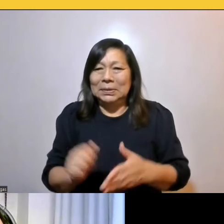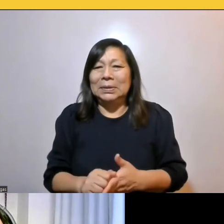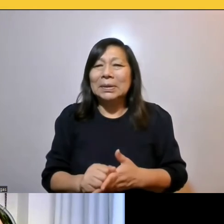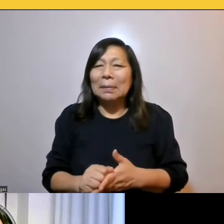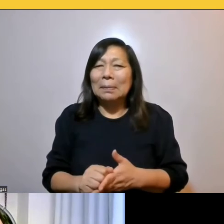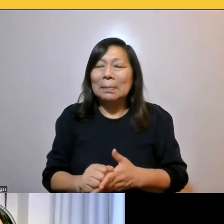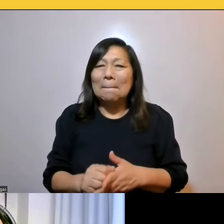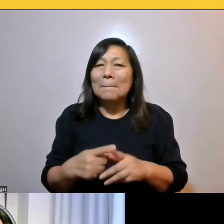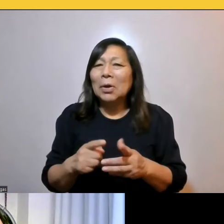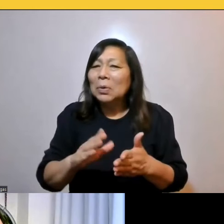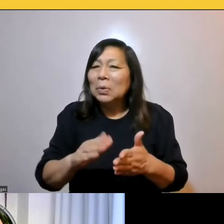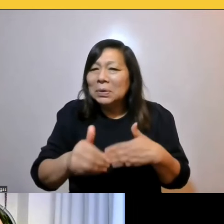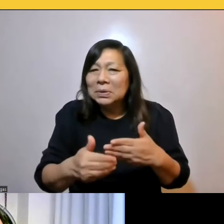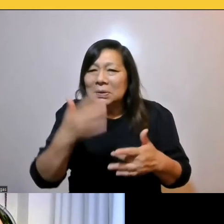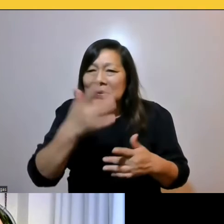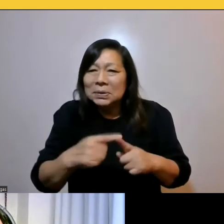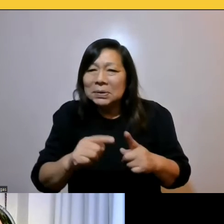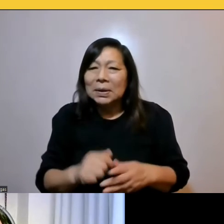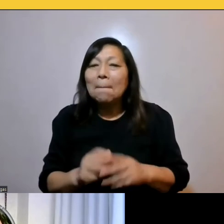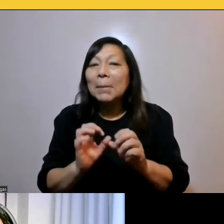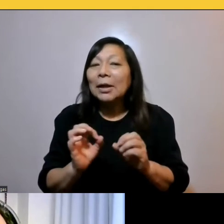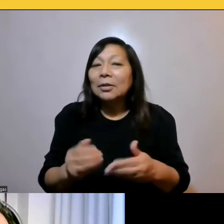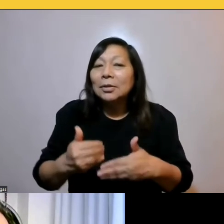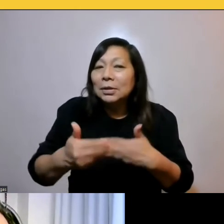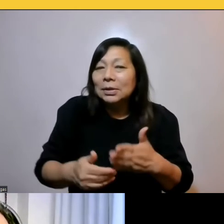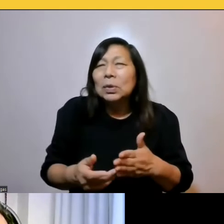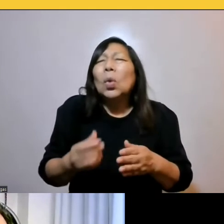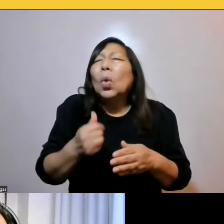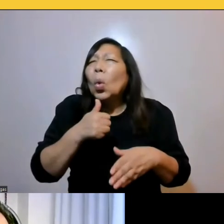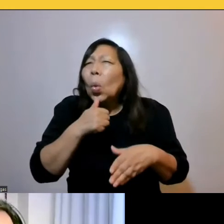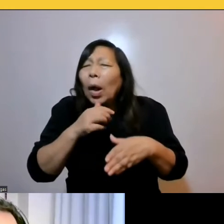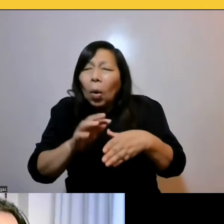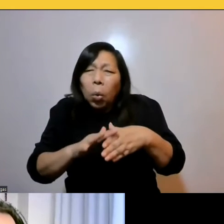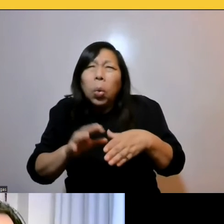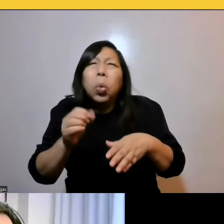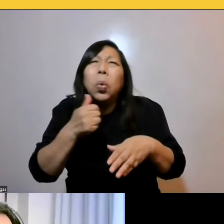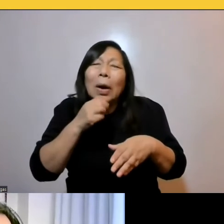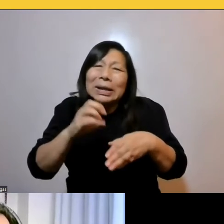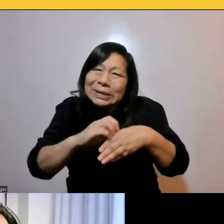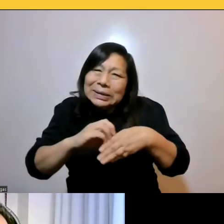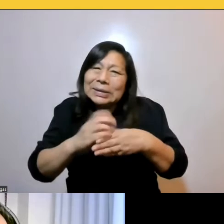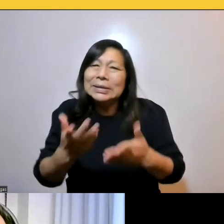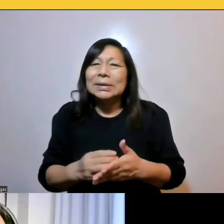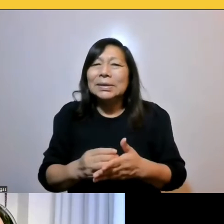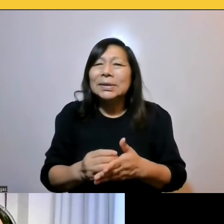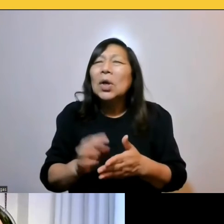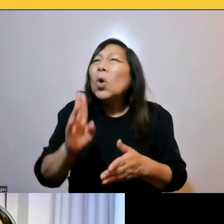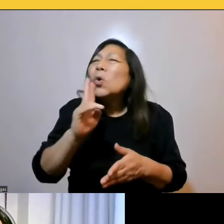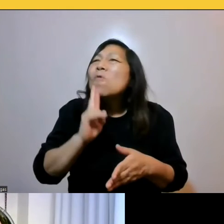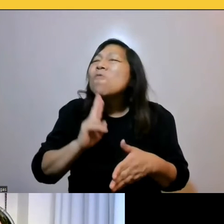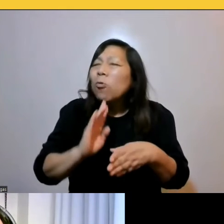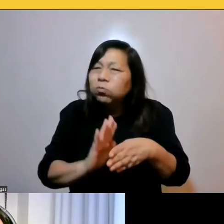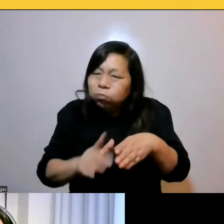vulva y de pronto no es una infección, pero sí te va a producir irritación. También es frecuente la irritación